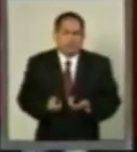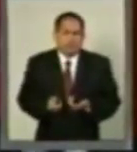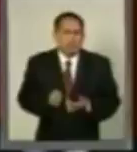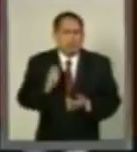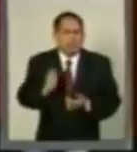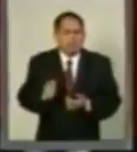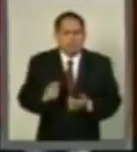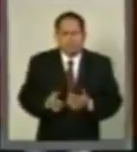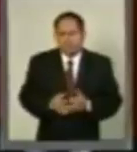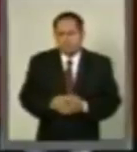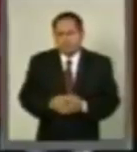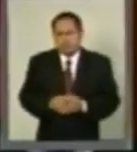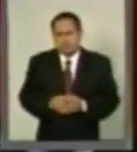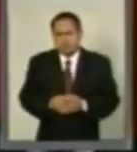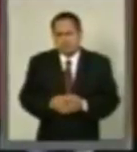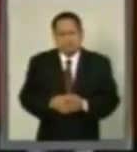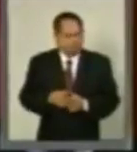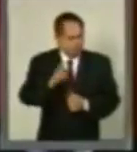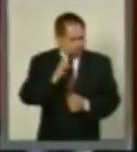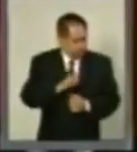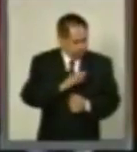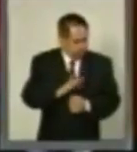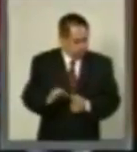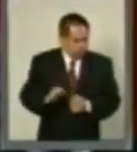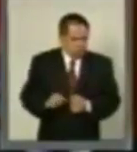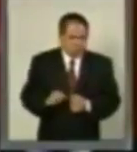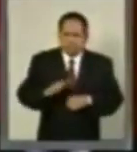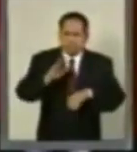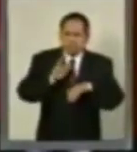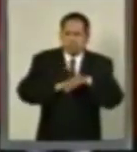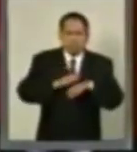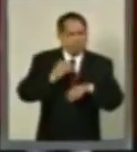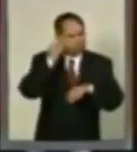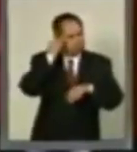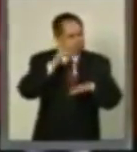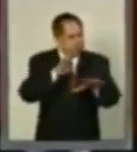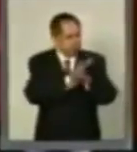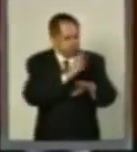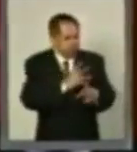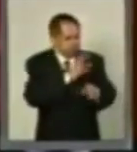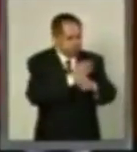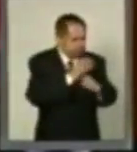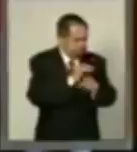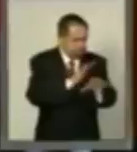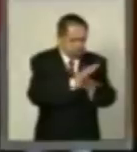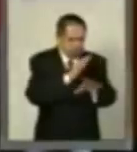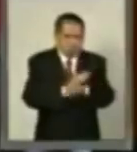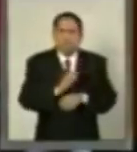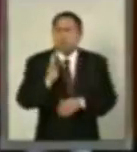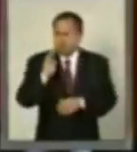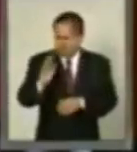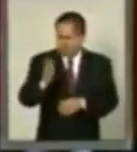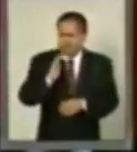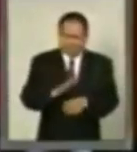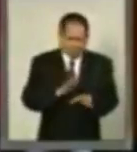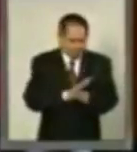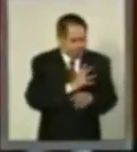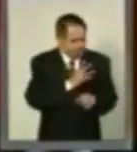que se pueden construir mejores escenarios y lo hemos venido haciendo y